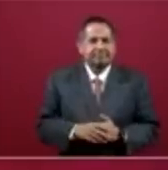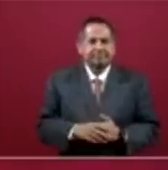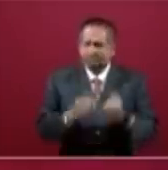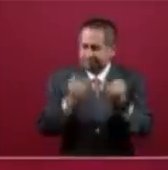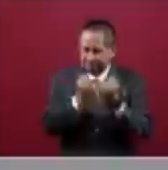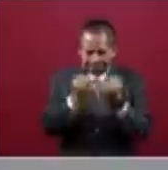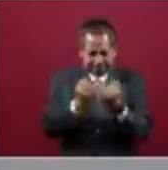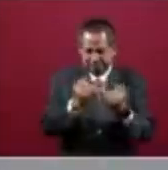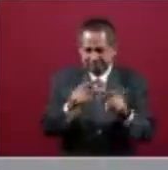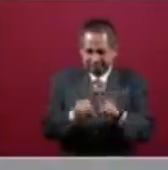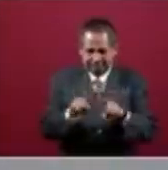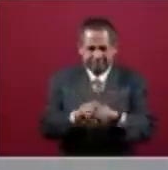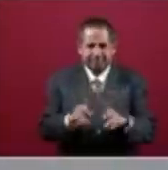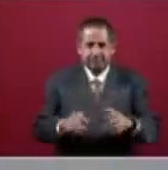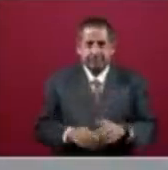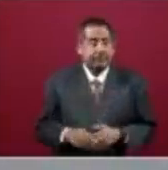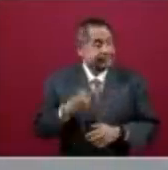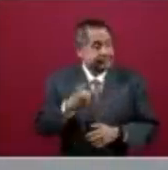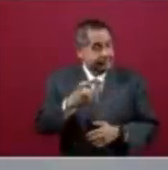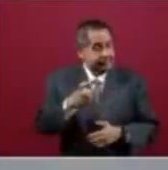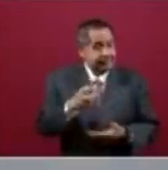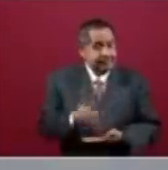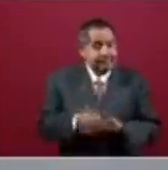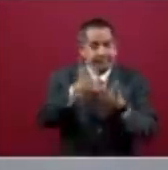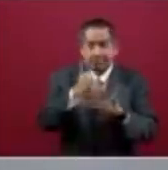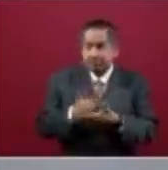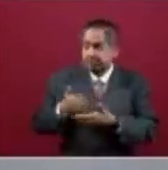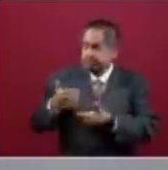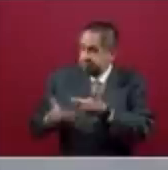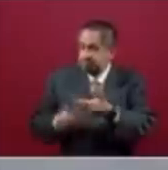igual. Esto ayuda.